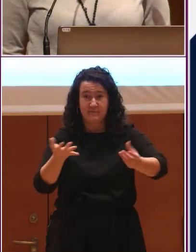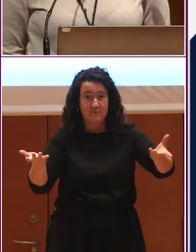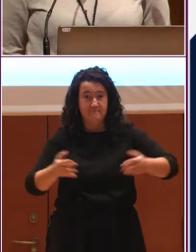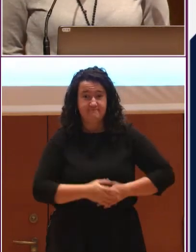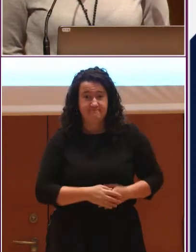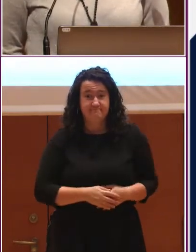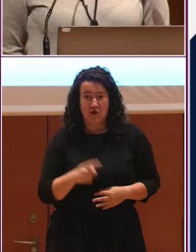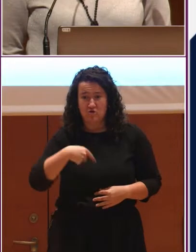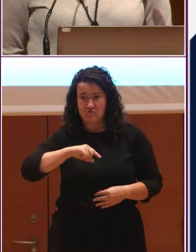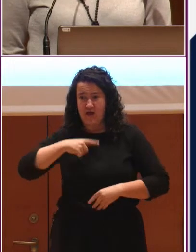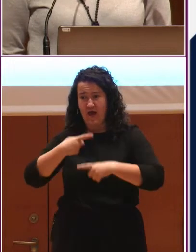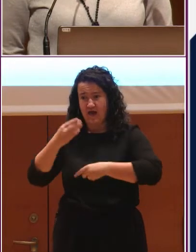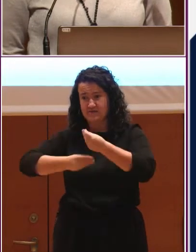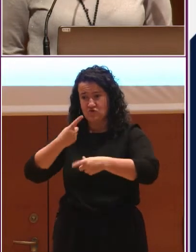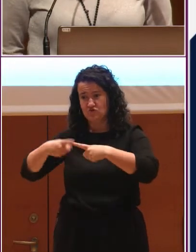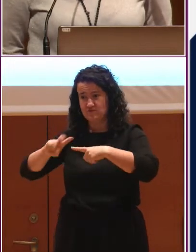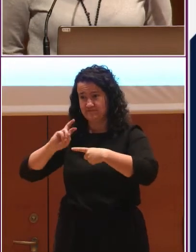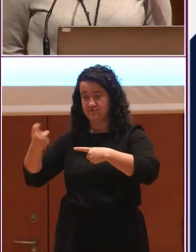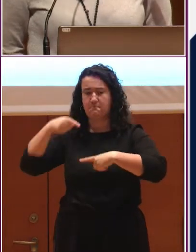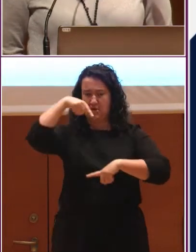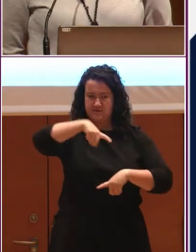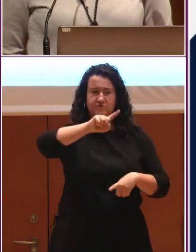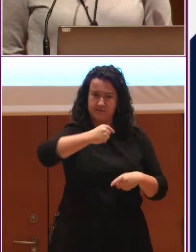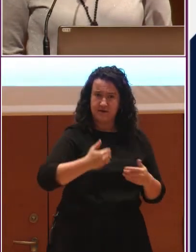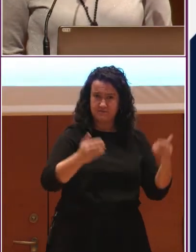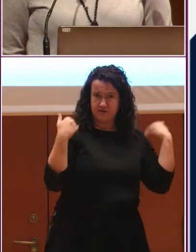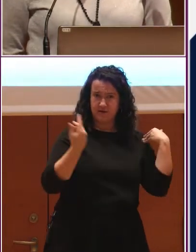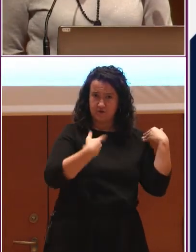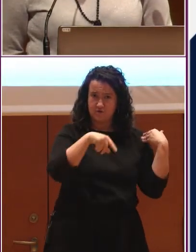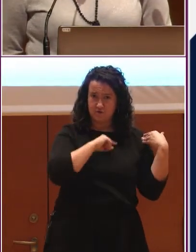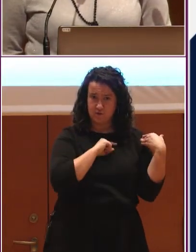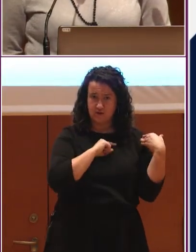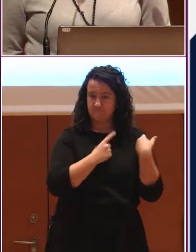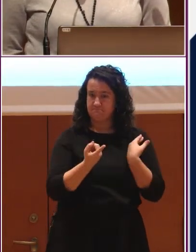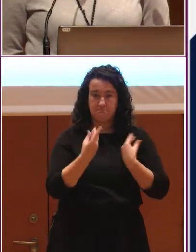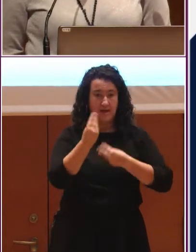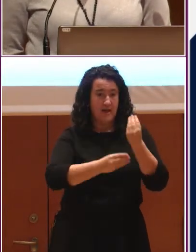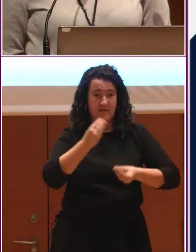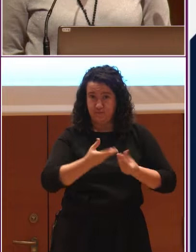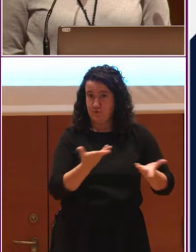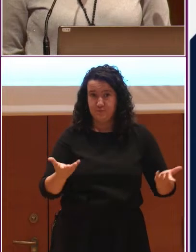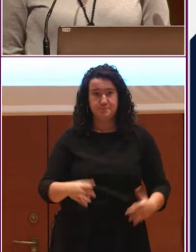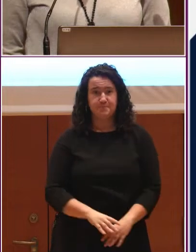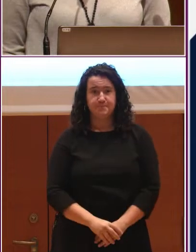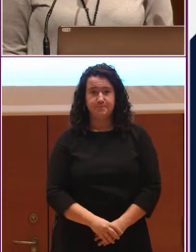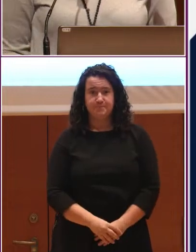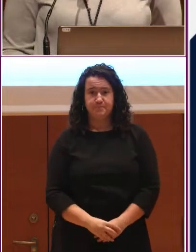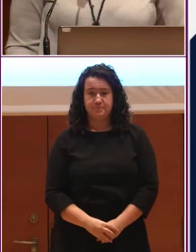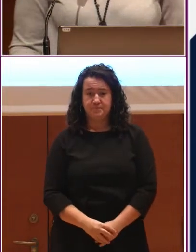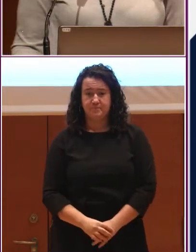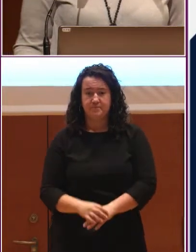presidente de Cruz Roja y lo dice una y otra vez lo tenemos que hacer hacemos muchísimas cosas pero esto también